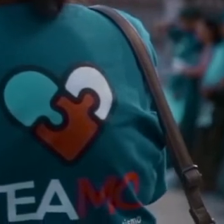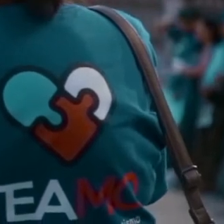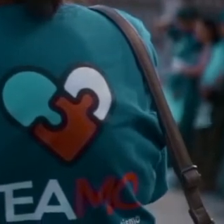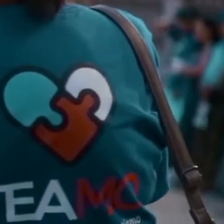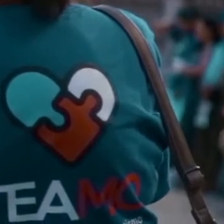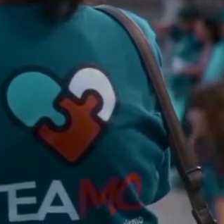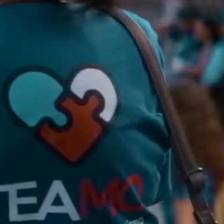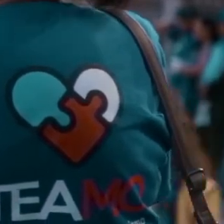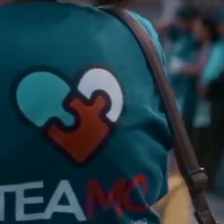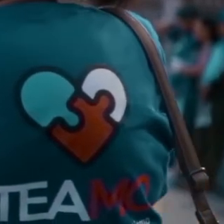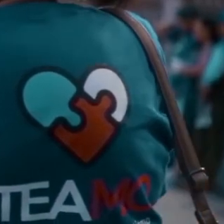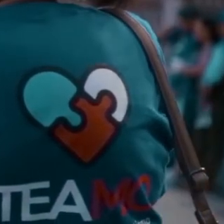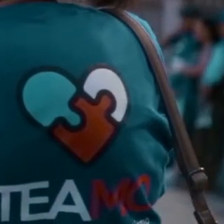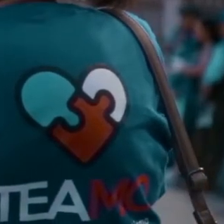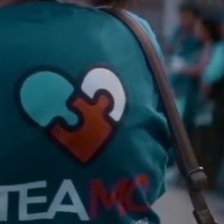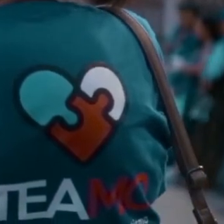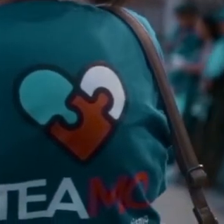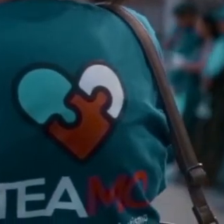i